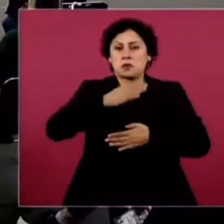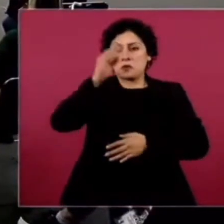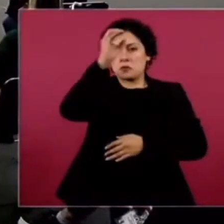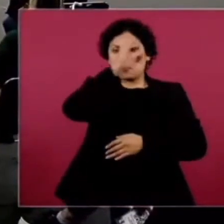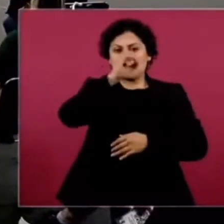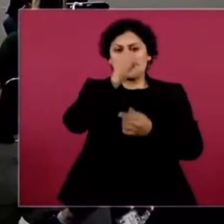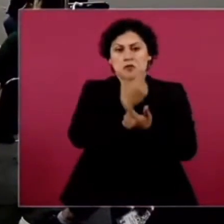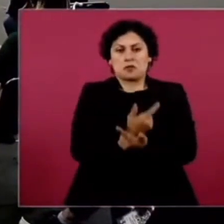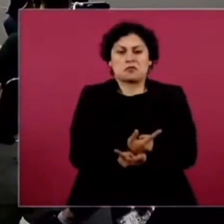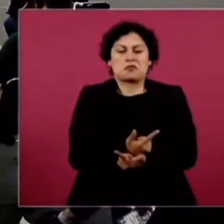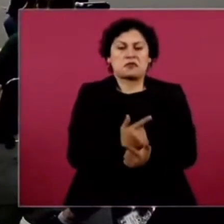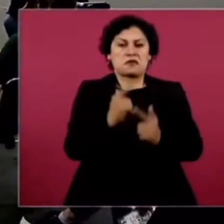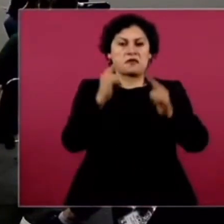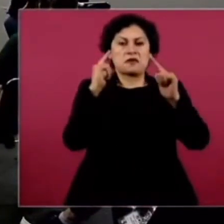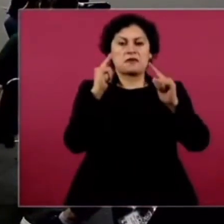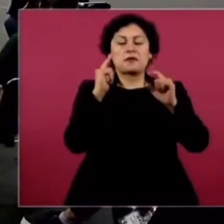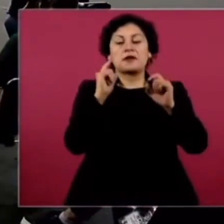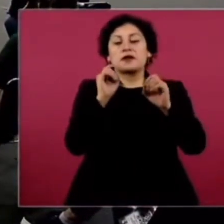o por